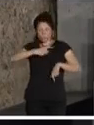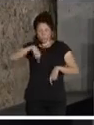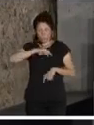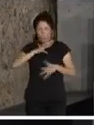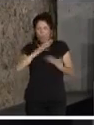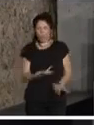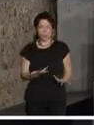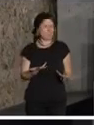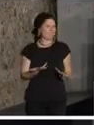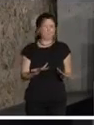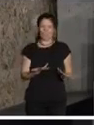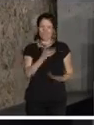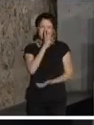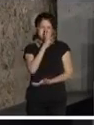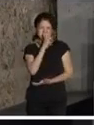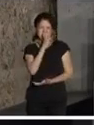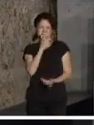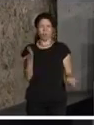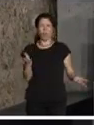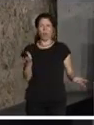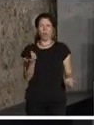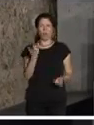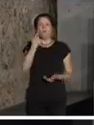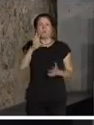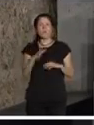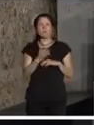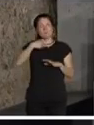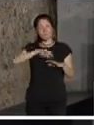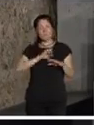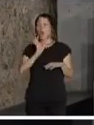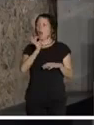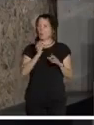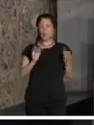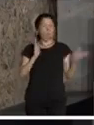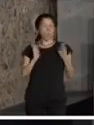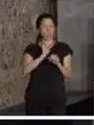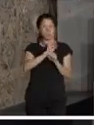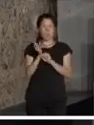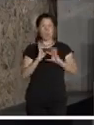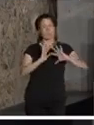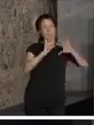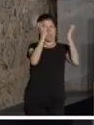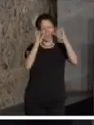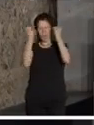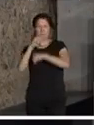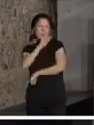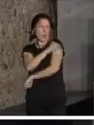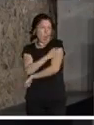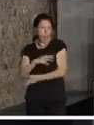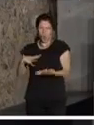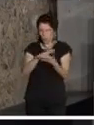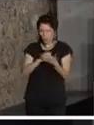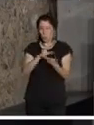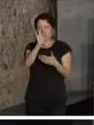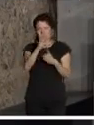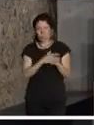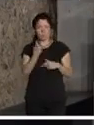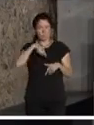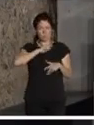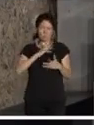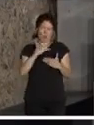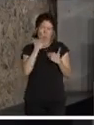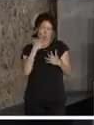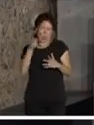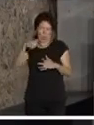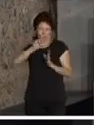sufriendo Sufriendo a pesar de que nos han salvado durante la pandemia de que nos han vacunado a todos de que hemos salido adelante